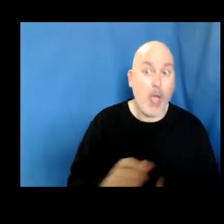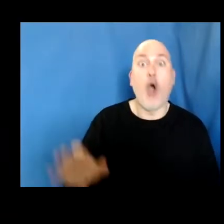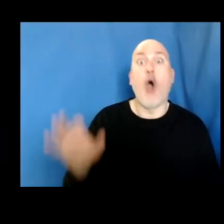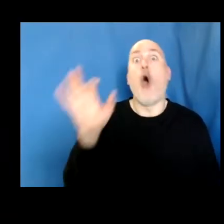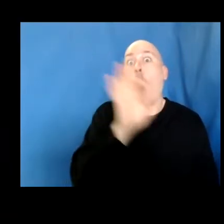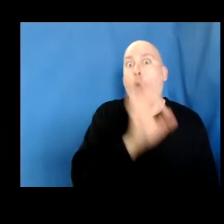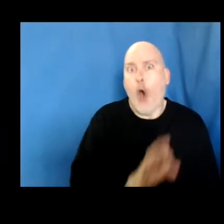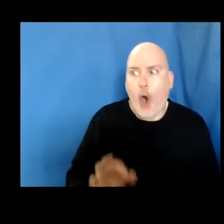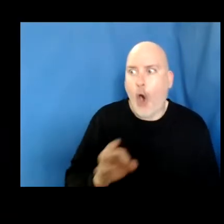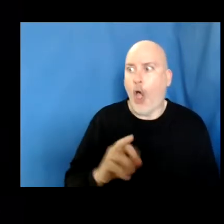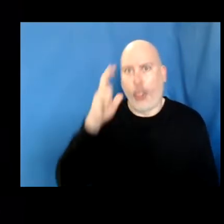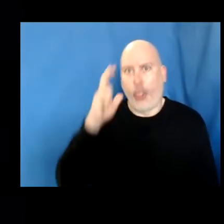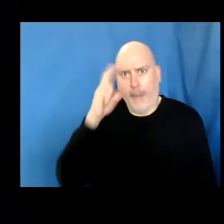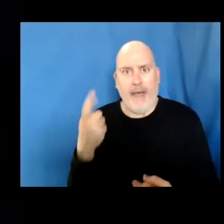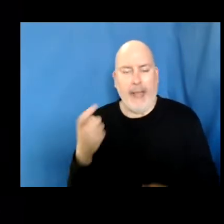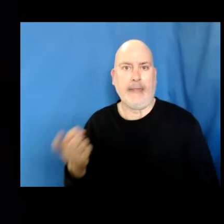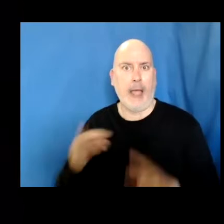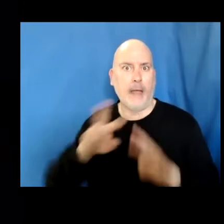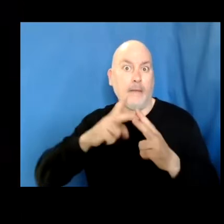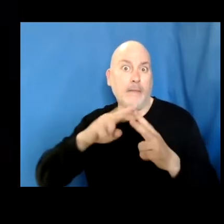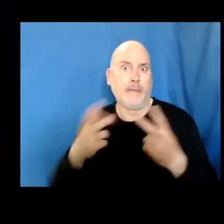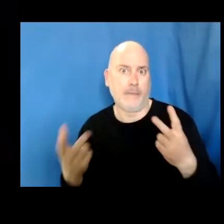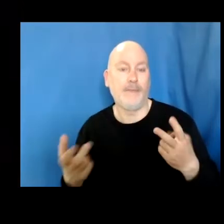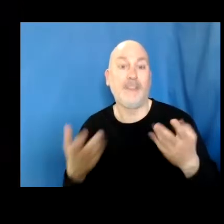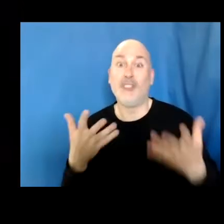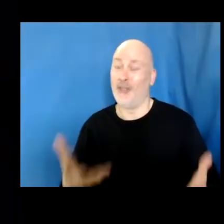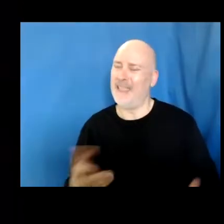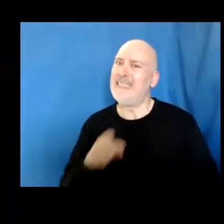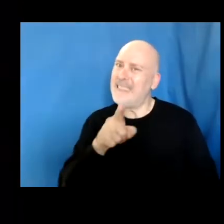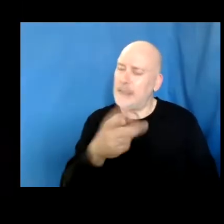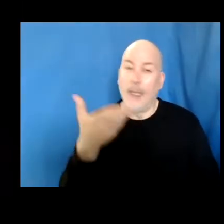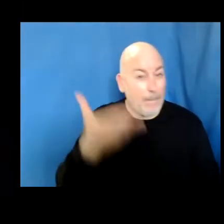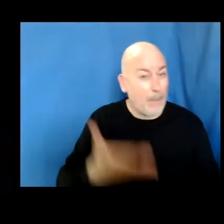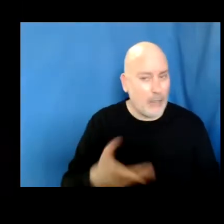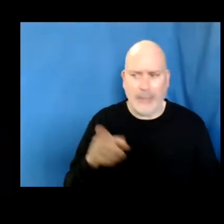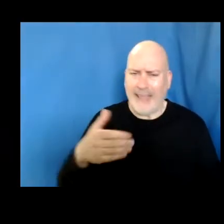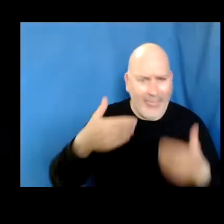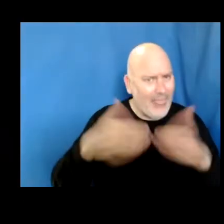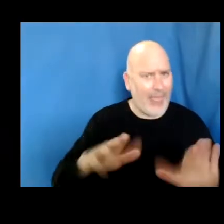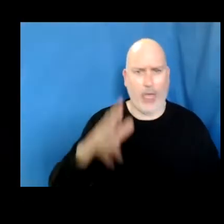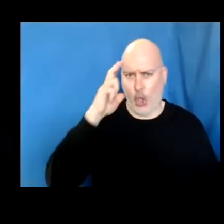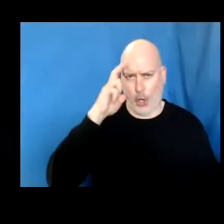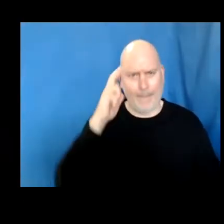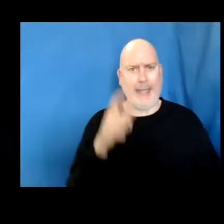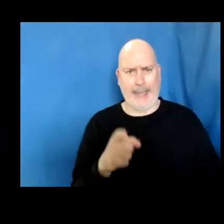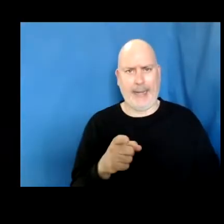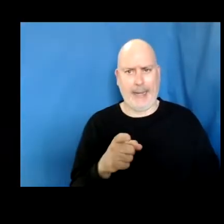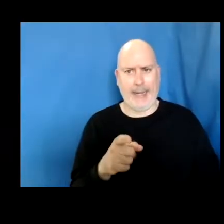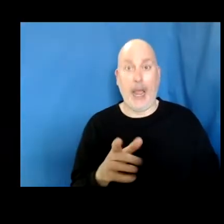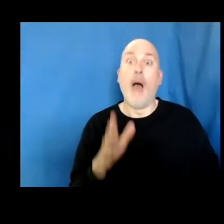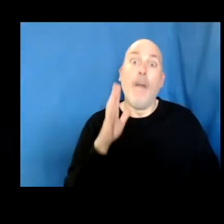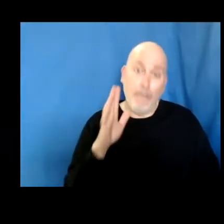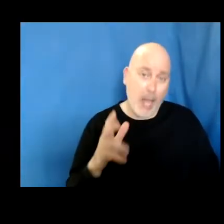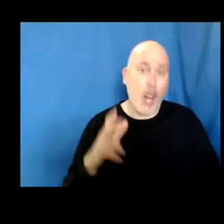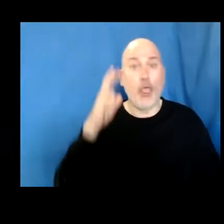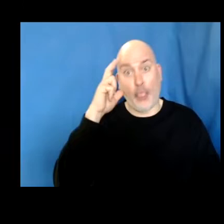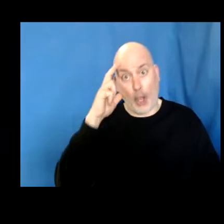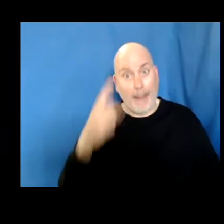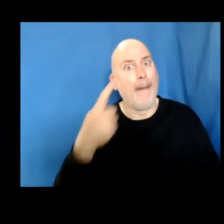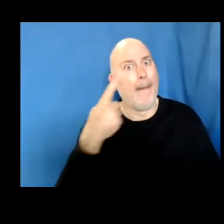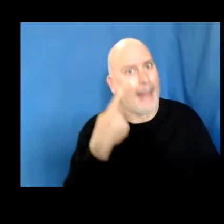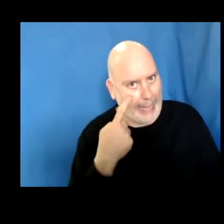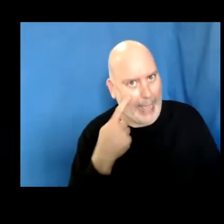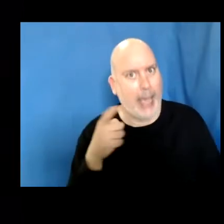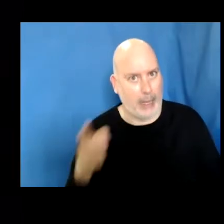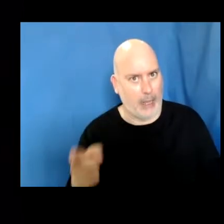no le hemos dejado dormir. Por lo tanto, insistimos en que el niño tiene que dormir, lo que pasa es que nosotros vamos a tener que vigilarlo